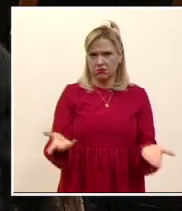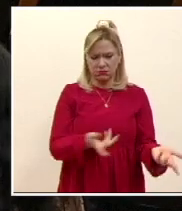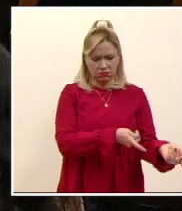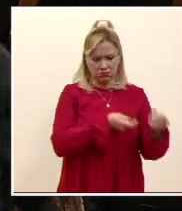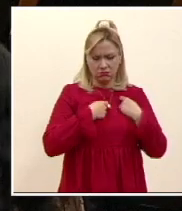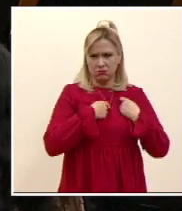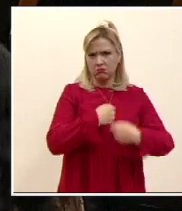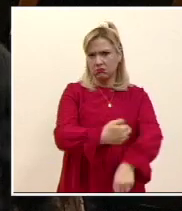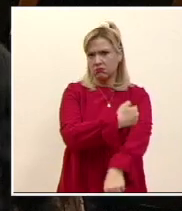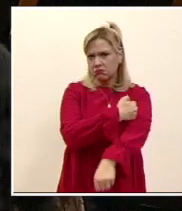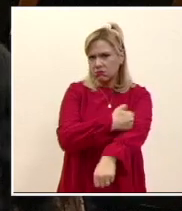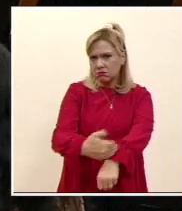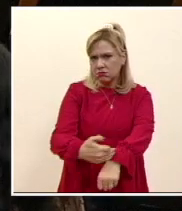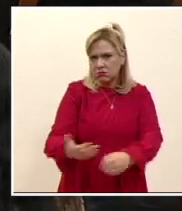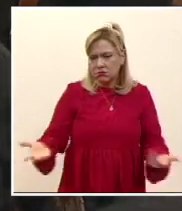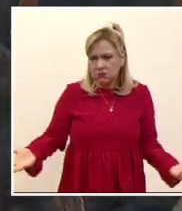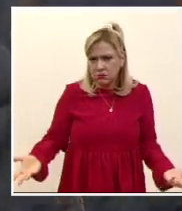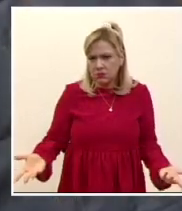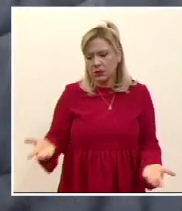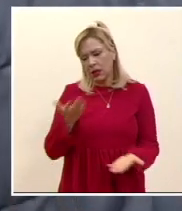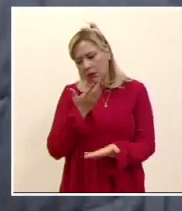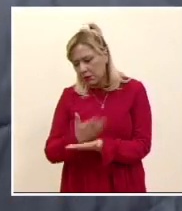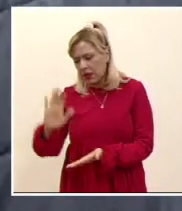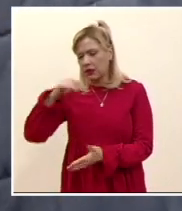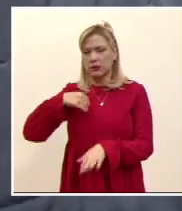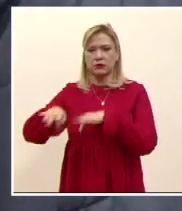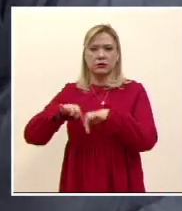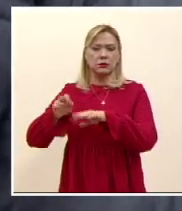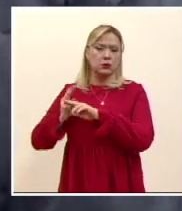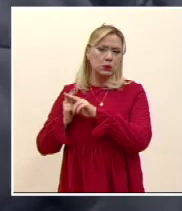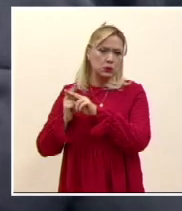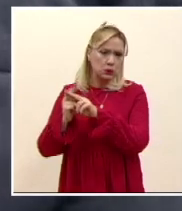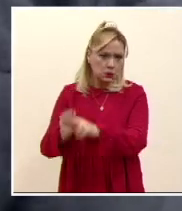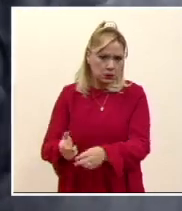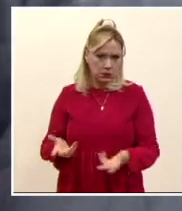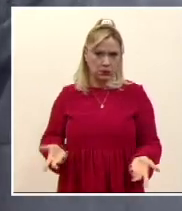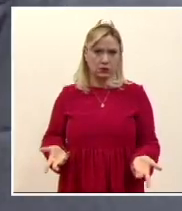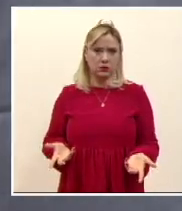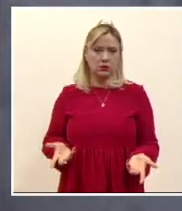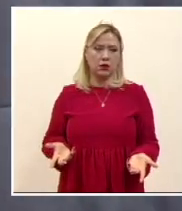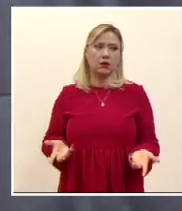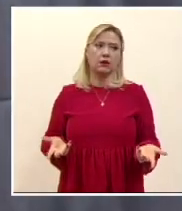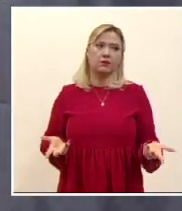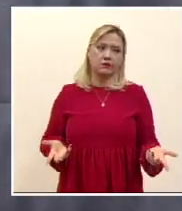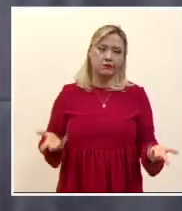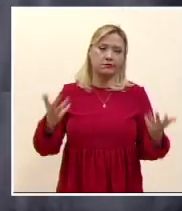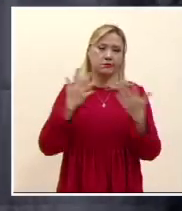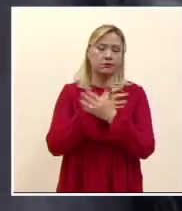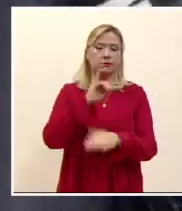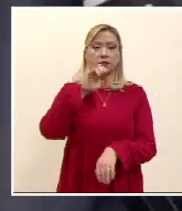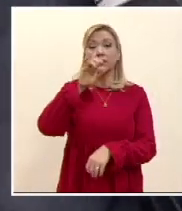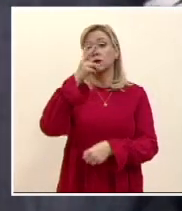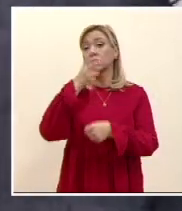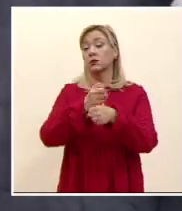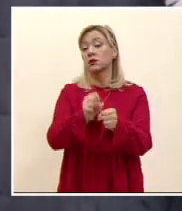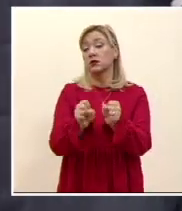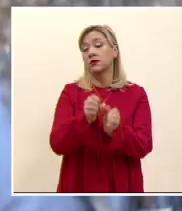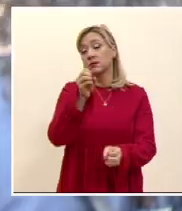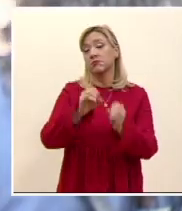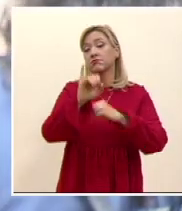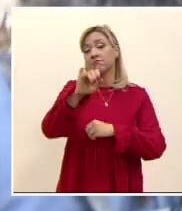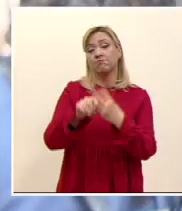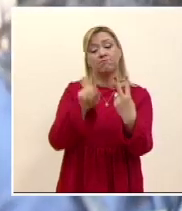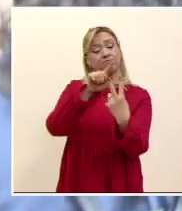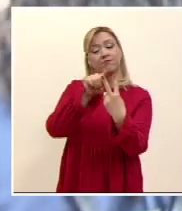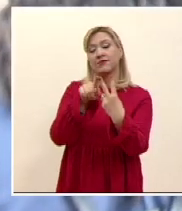la pensión por ascendencia. Partiendo de un criterio fijado por la segunda sala, recordó que dichas pensiones tienen